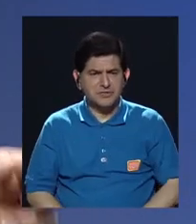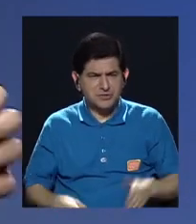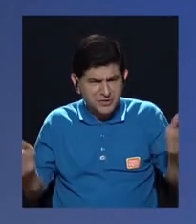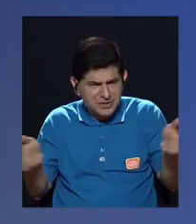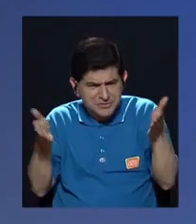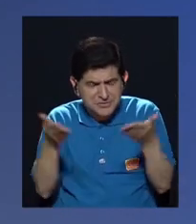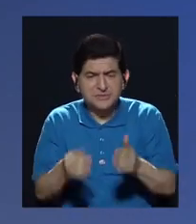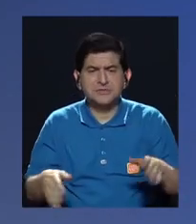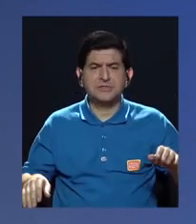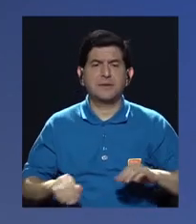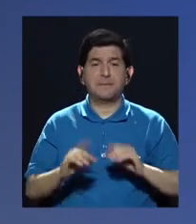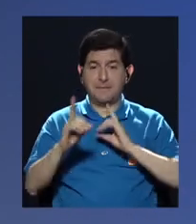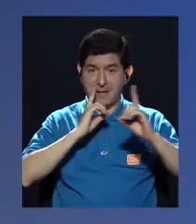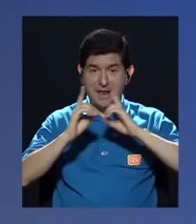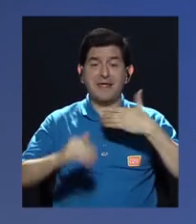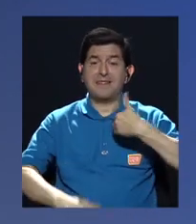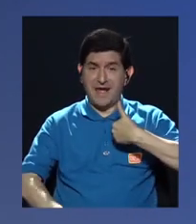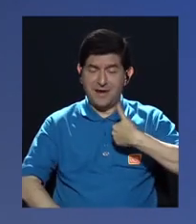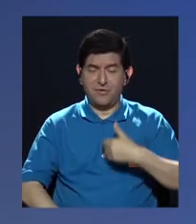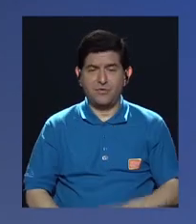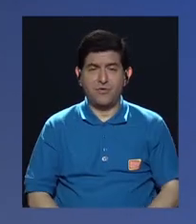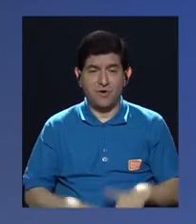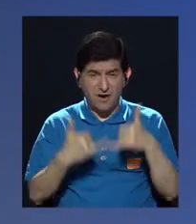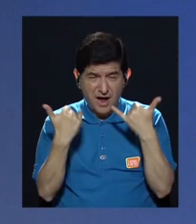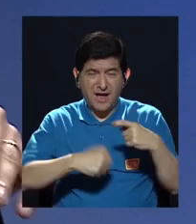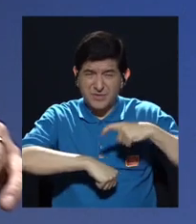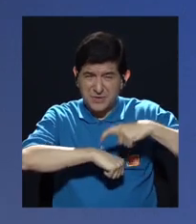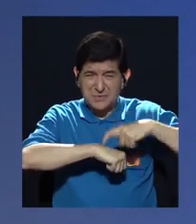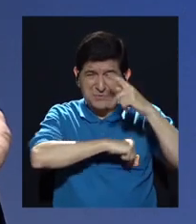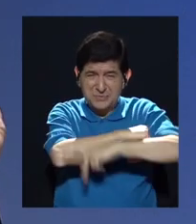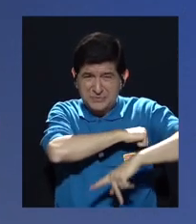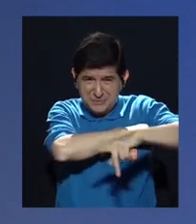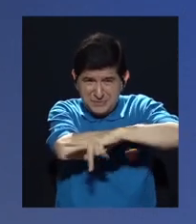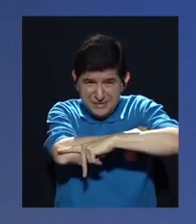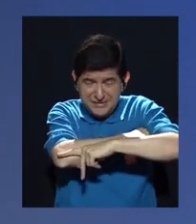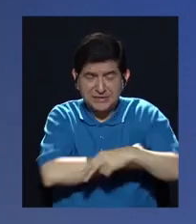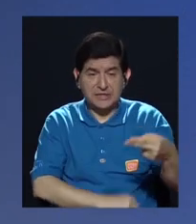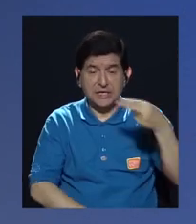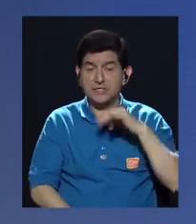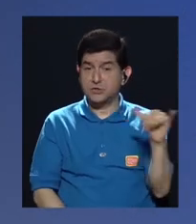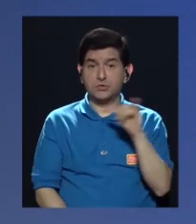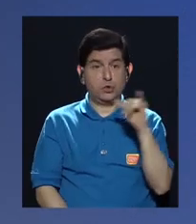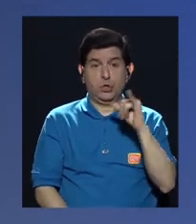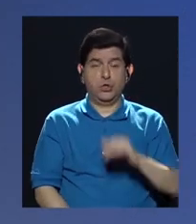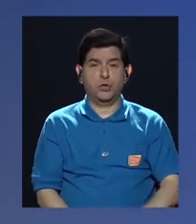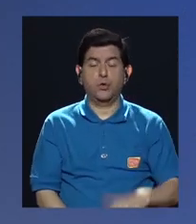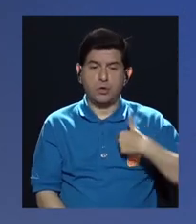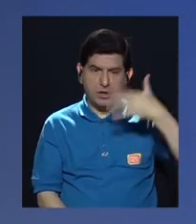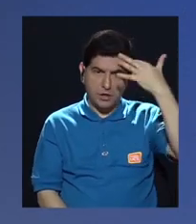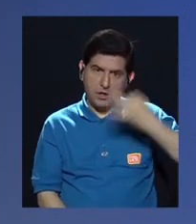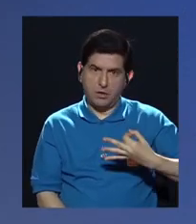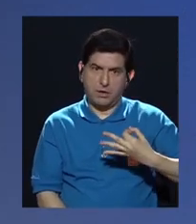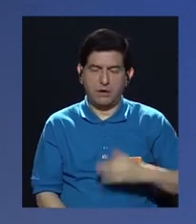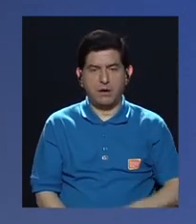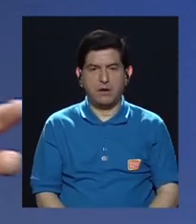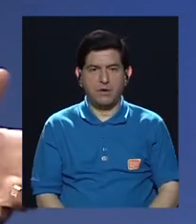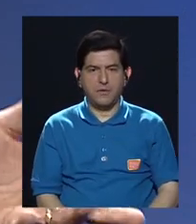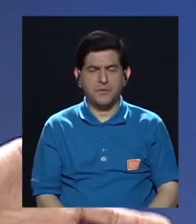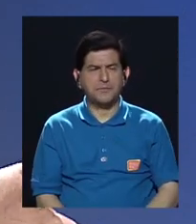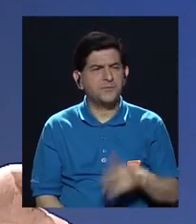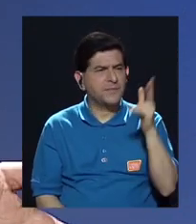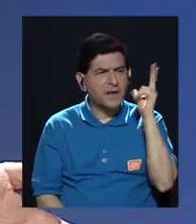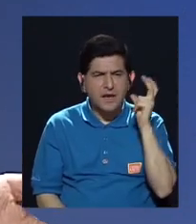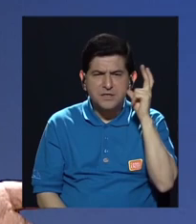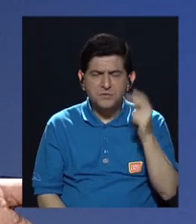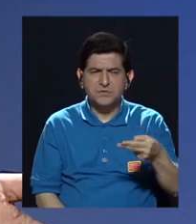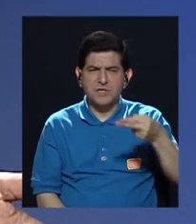otros y que sobre todo fomente el diálogo? Estamos viviendo un momento país histórico también. Y yo creo que